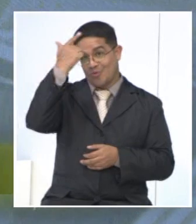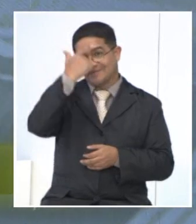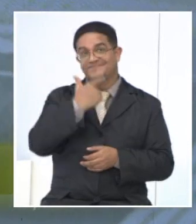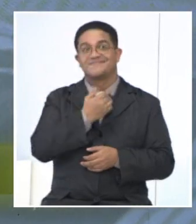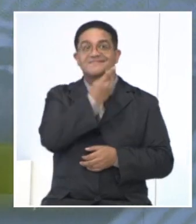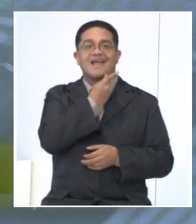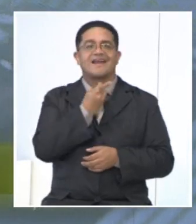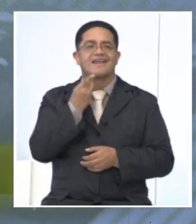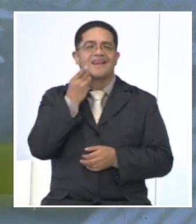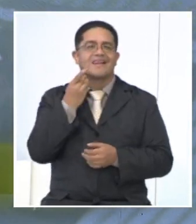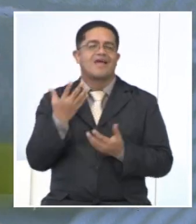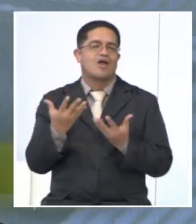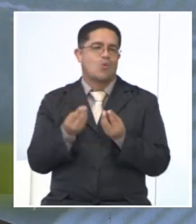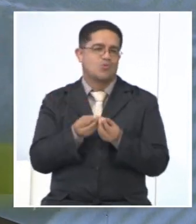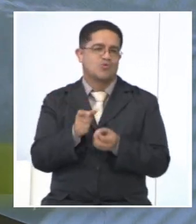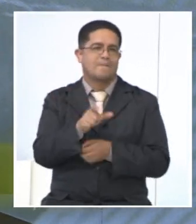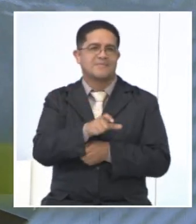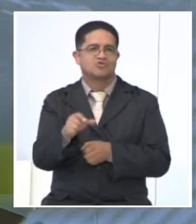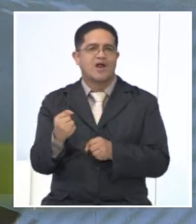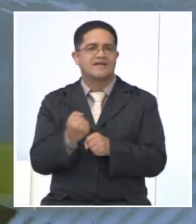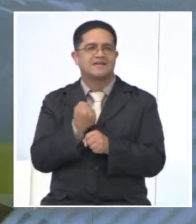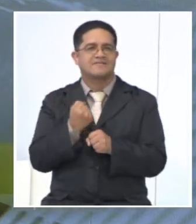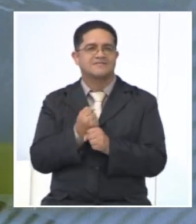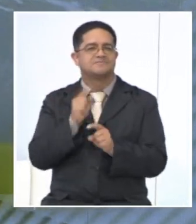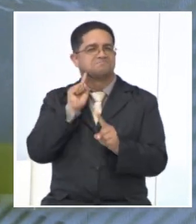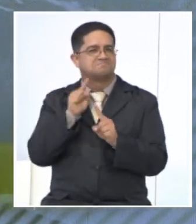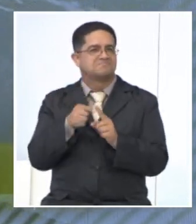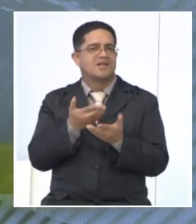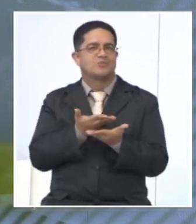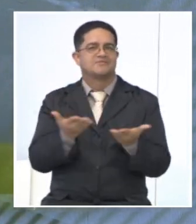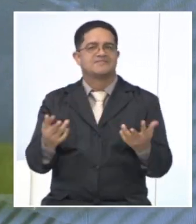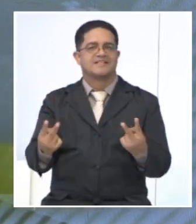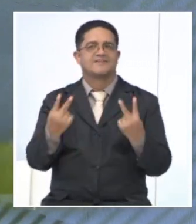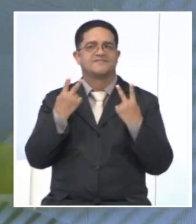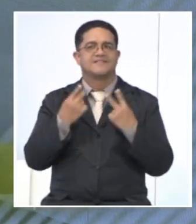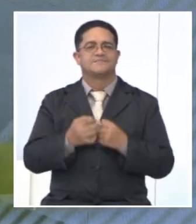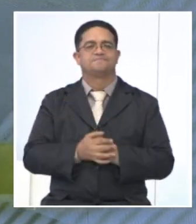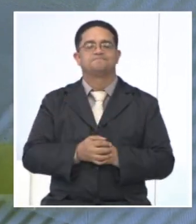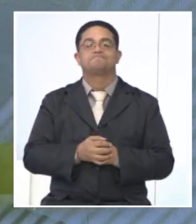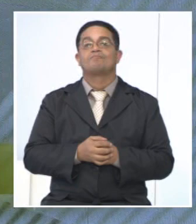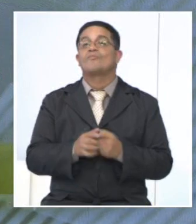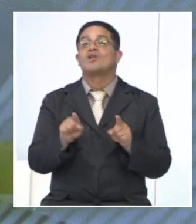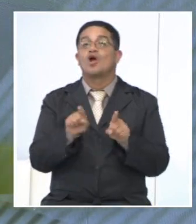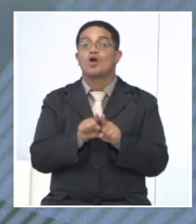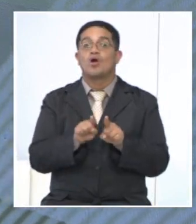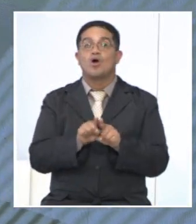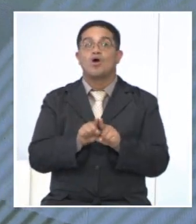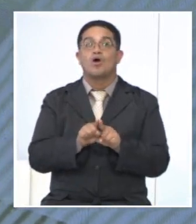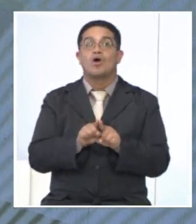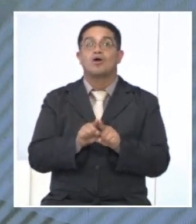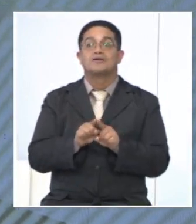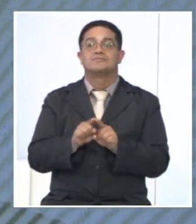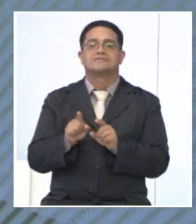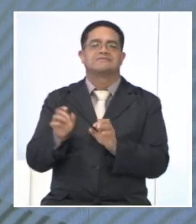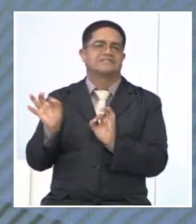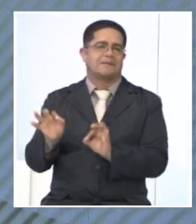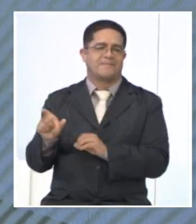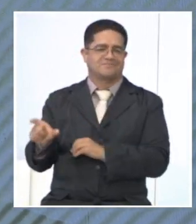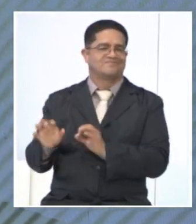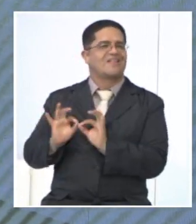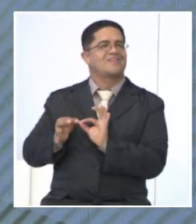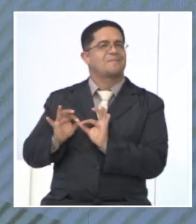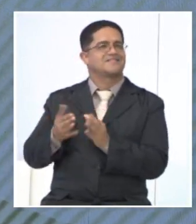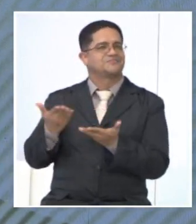el equipo técnico y de producción que hace posible que este espacio llegue hasta sus hogares. En interpretación de lengua de señas,